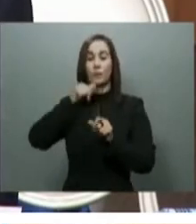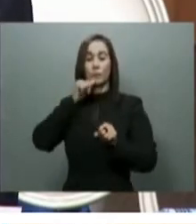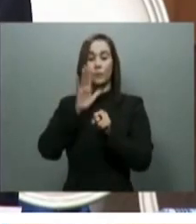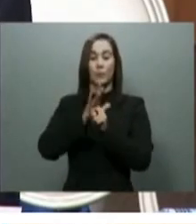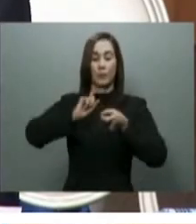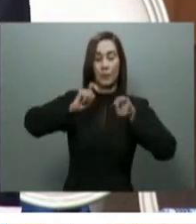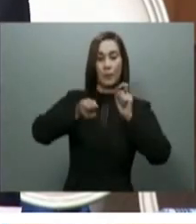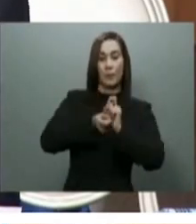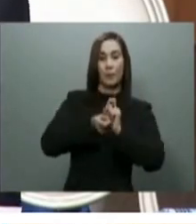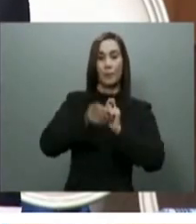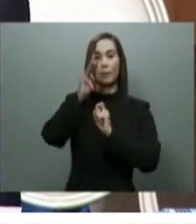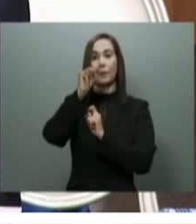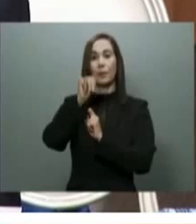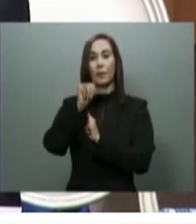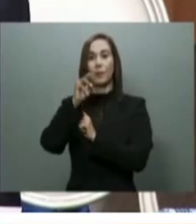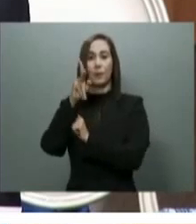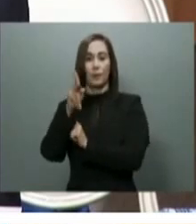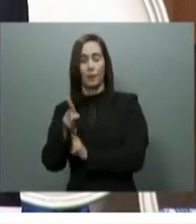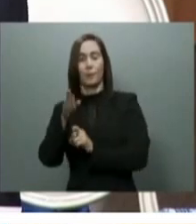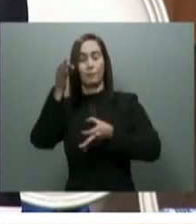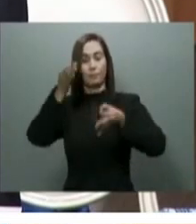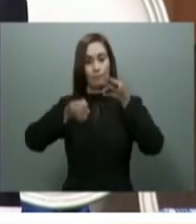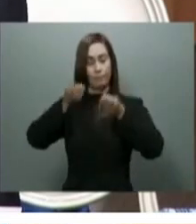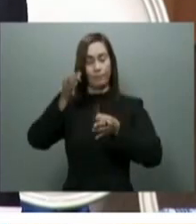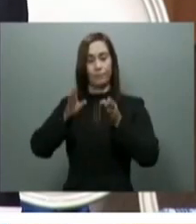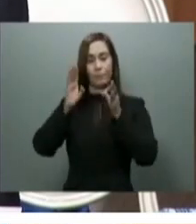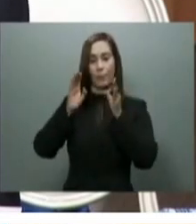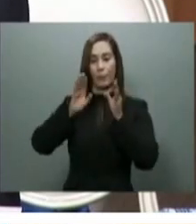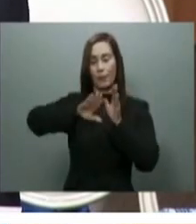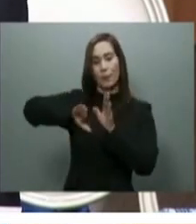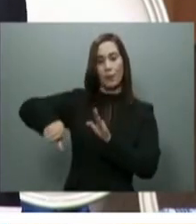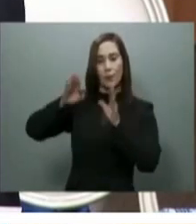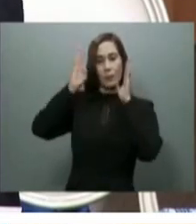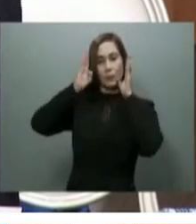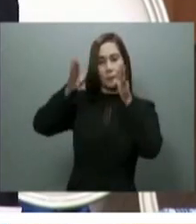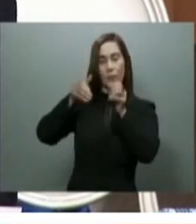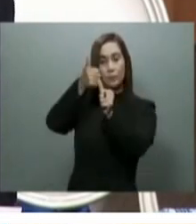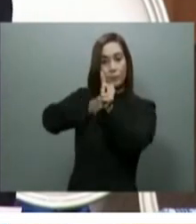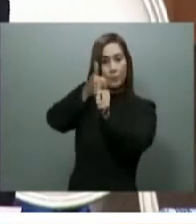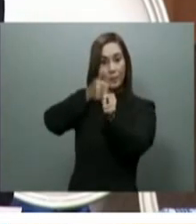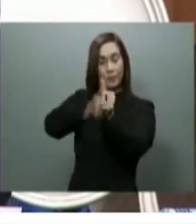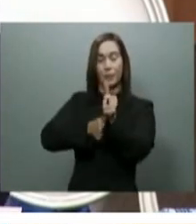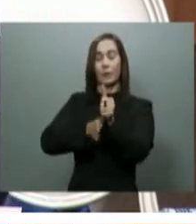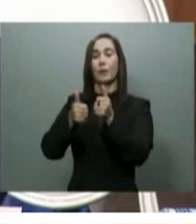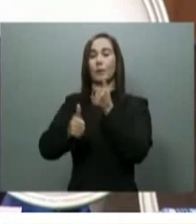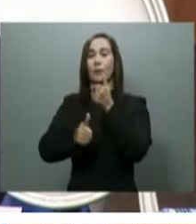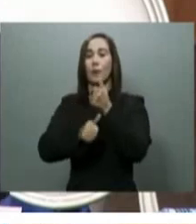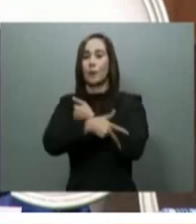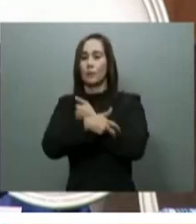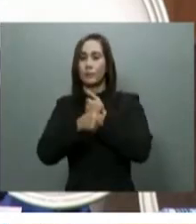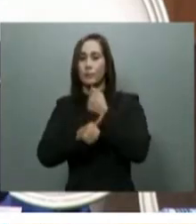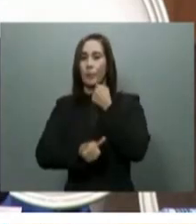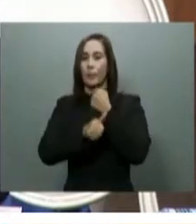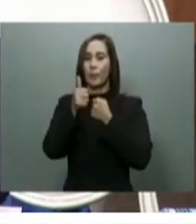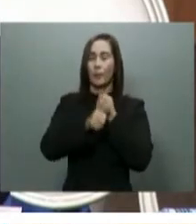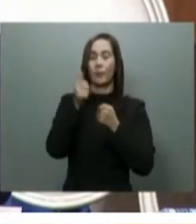a trazar las líneas generales de lo que entiende debe ser la agenda de reformas que el liderazgo político nacional debe